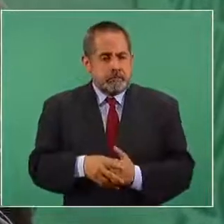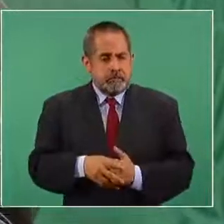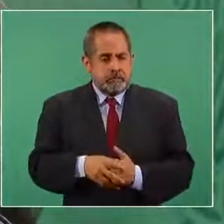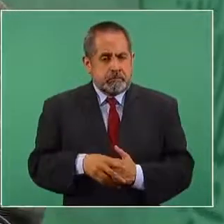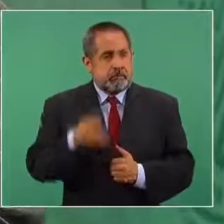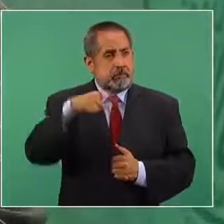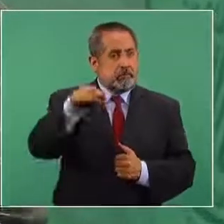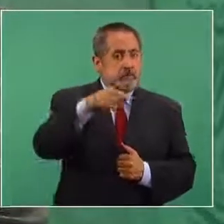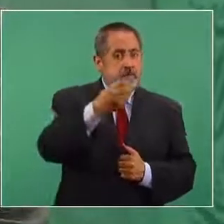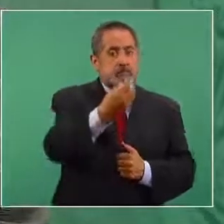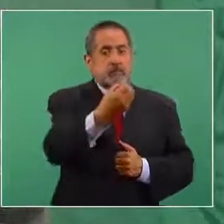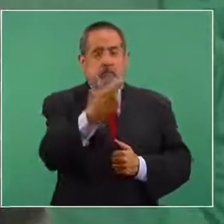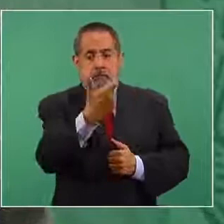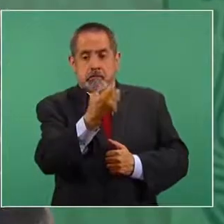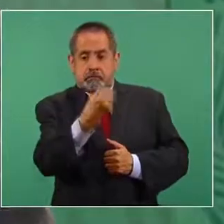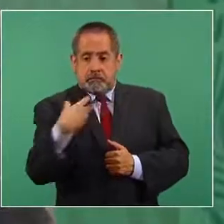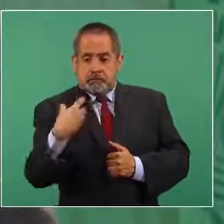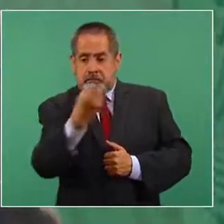nos están ayudando.